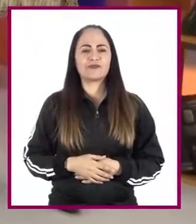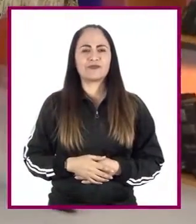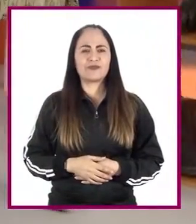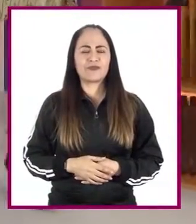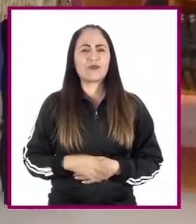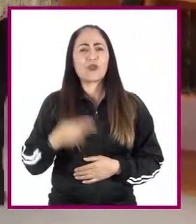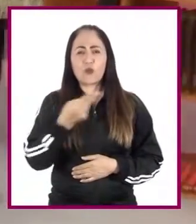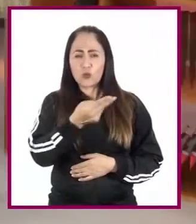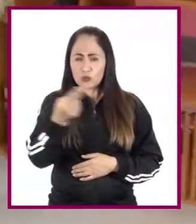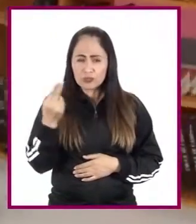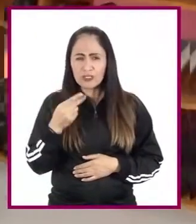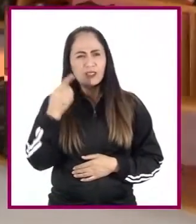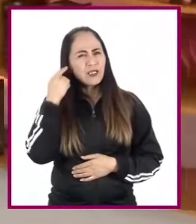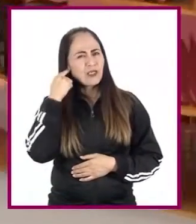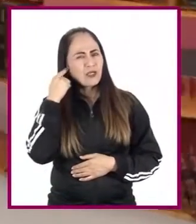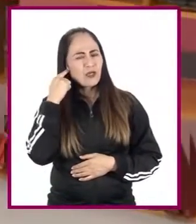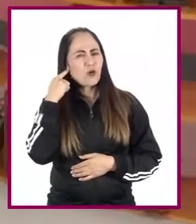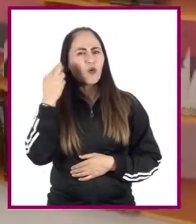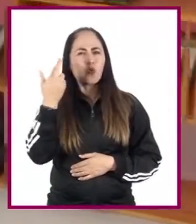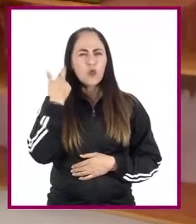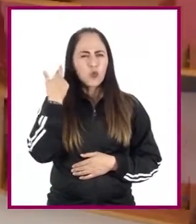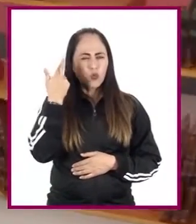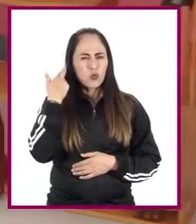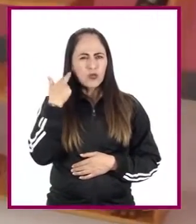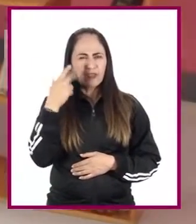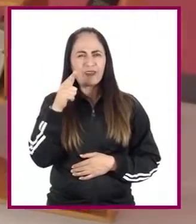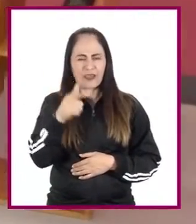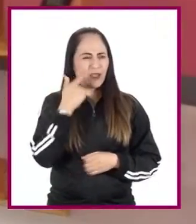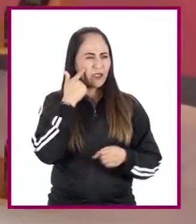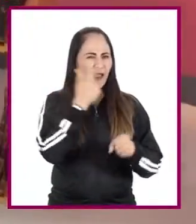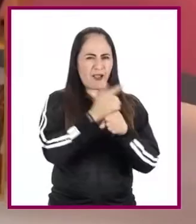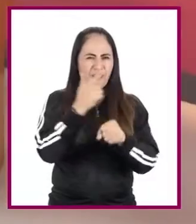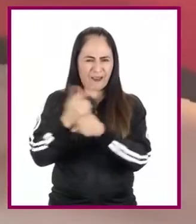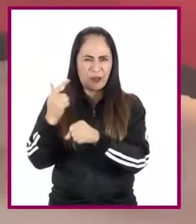¿Lograron identificar los sonidos que se presentan en la campaña oficial?